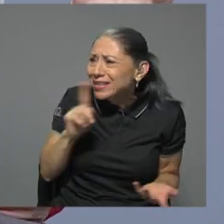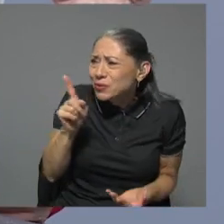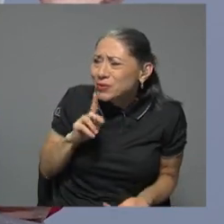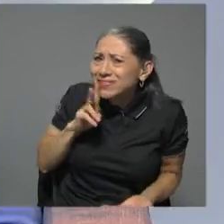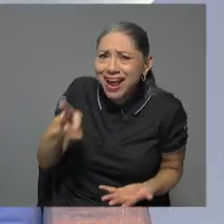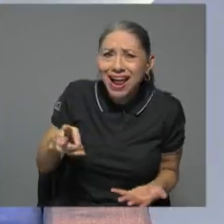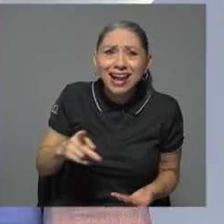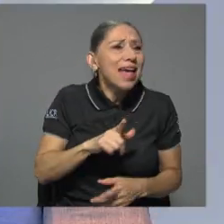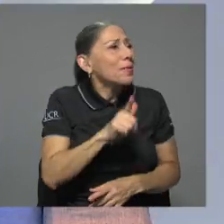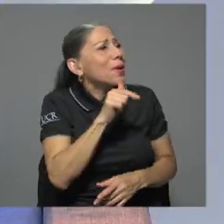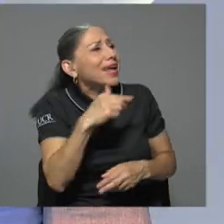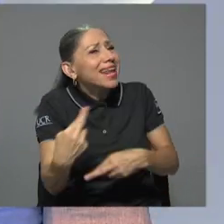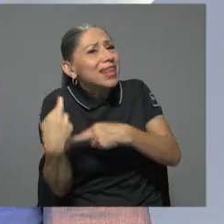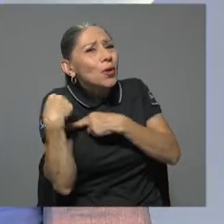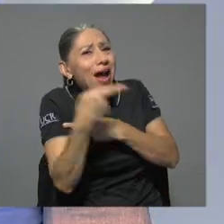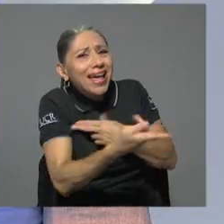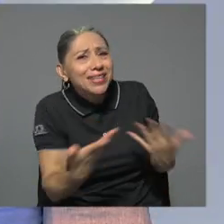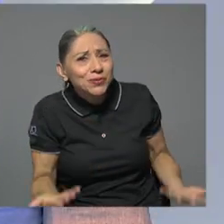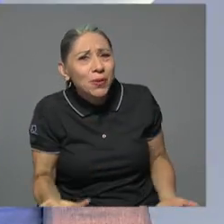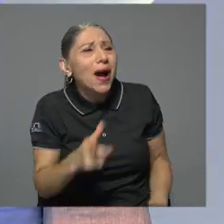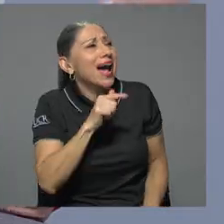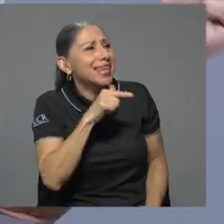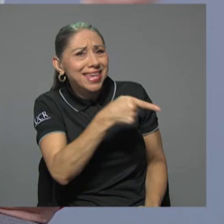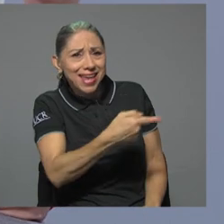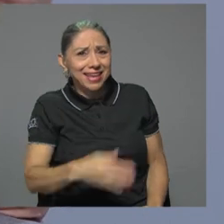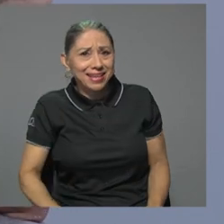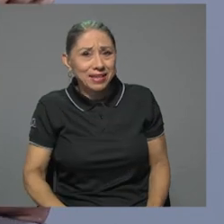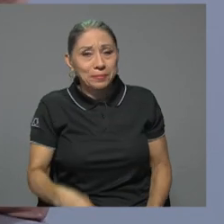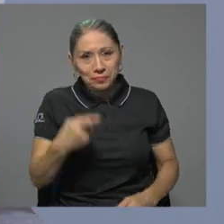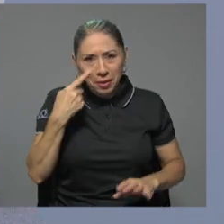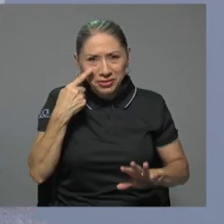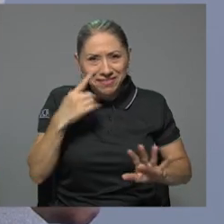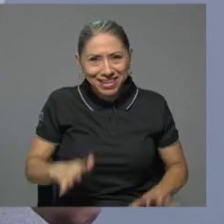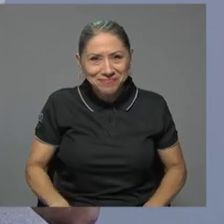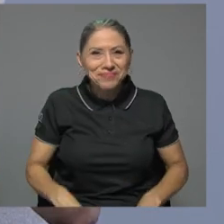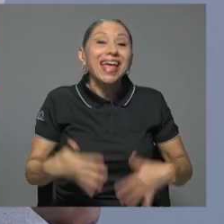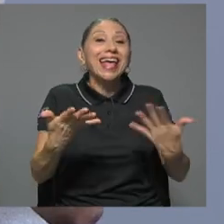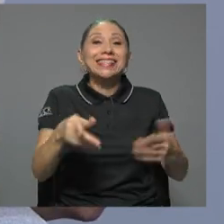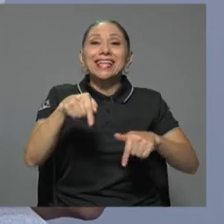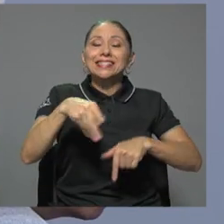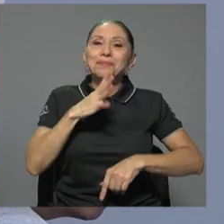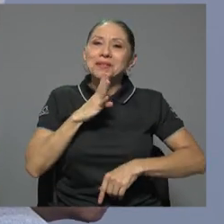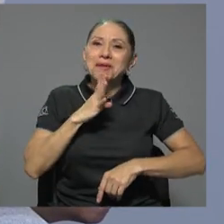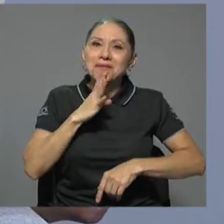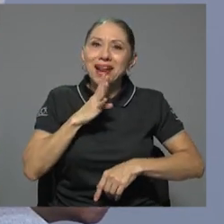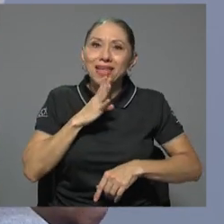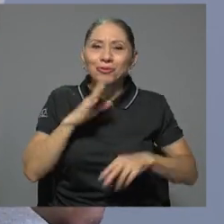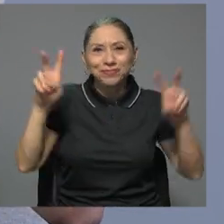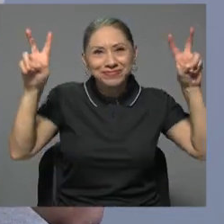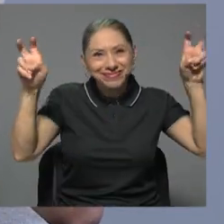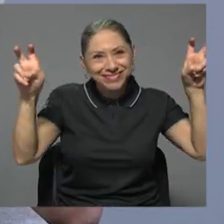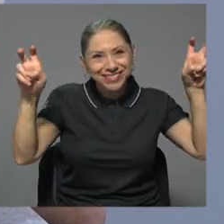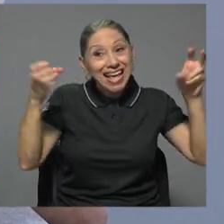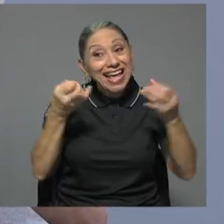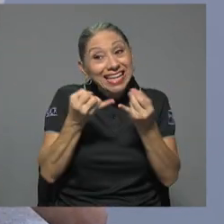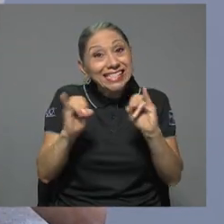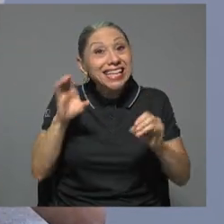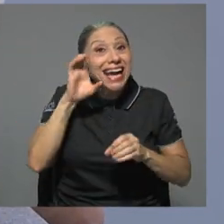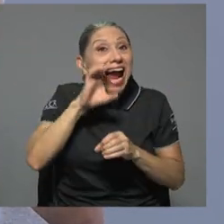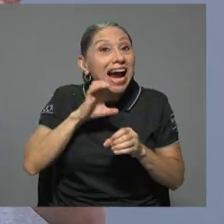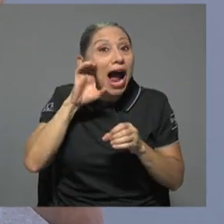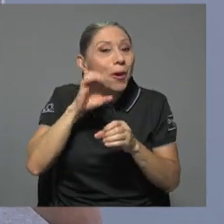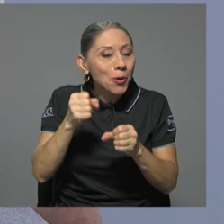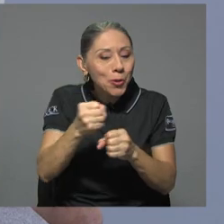le toca eso por supuesto a quien vamos a ver es que estamos hablando de que sin cacao no hay chocolate